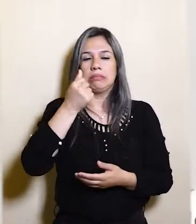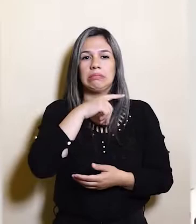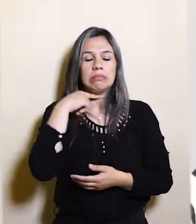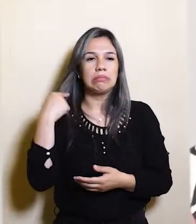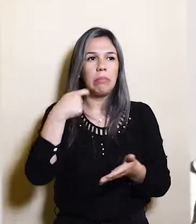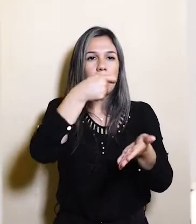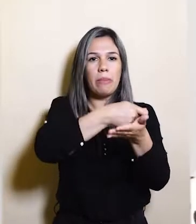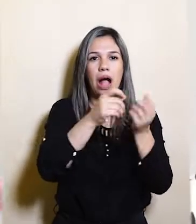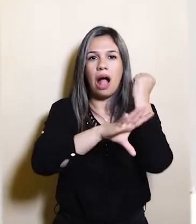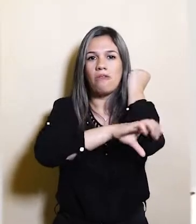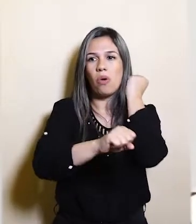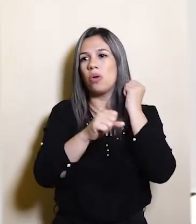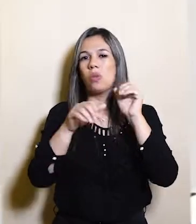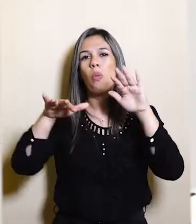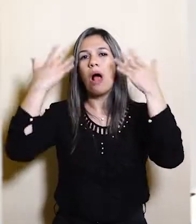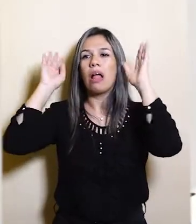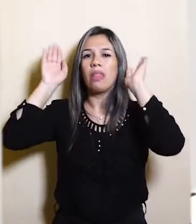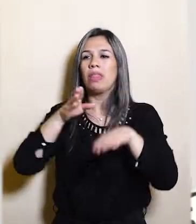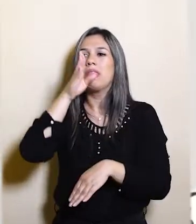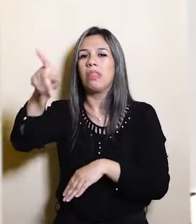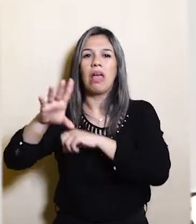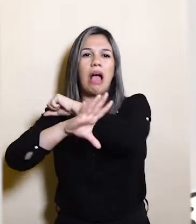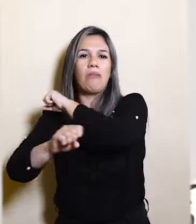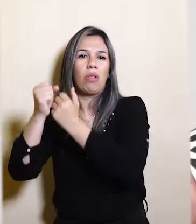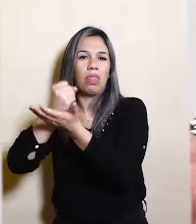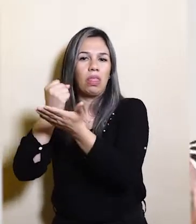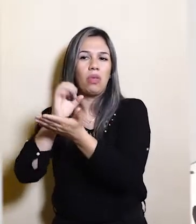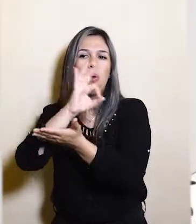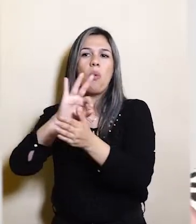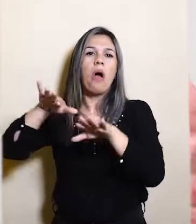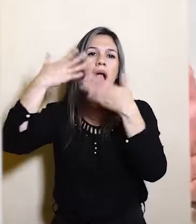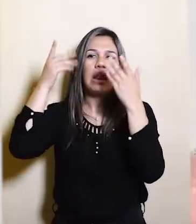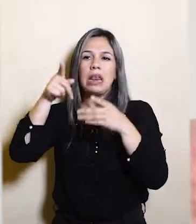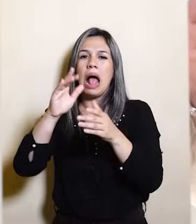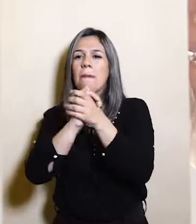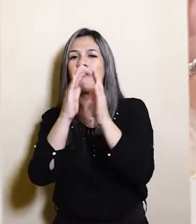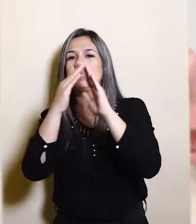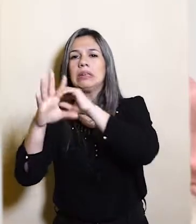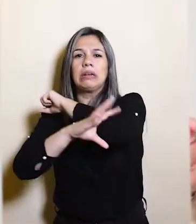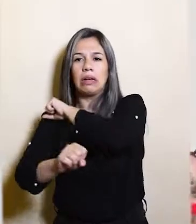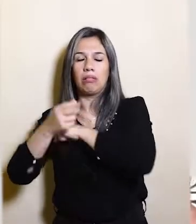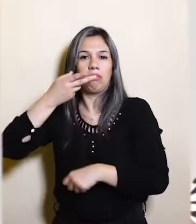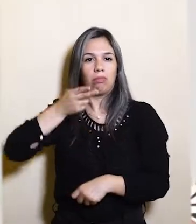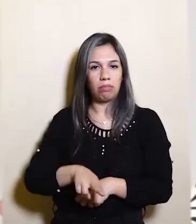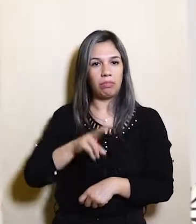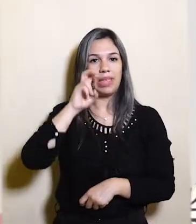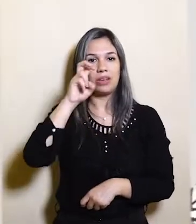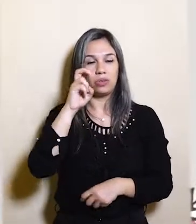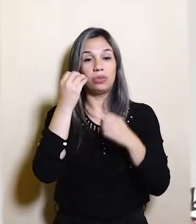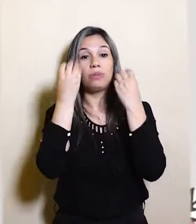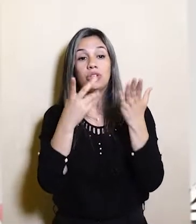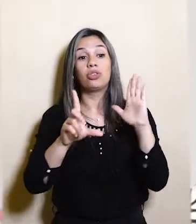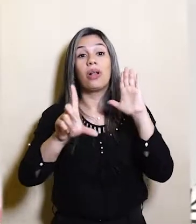son las que mayormente terminan perdiendo la vida. O sea, en realidad, el aborto existe más allá de lo que las leyes establezcan